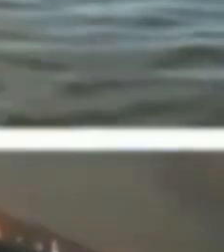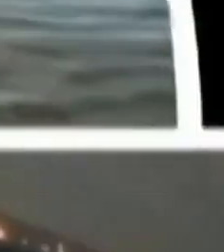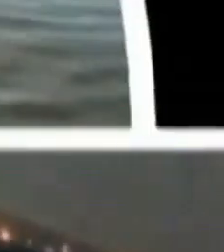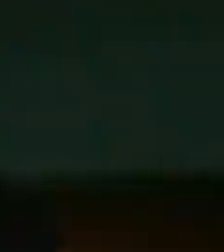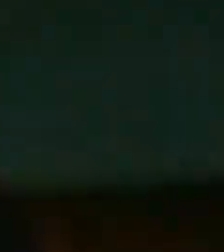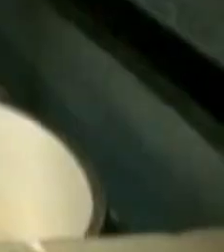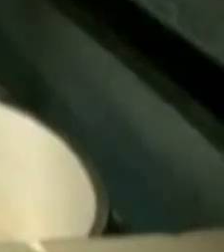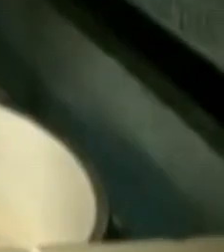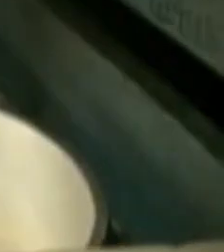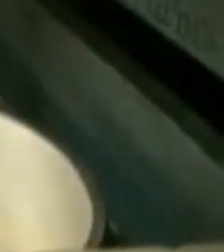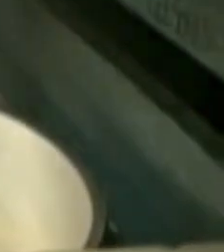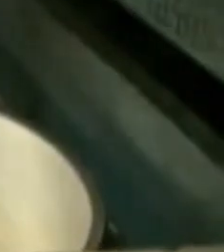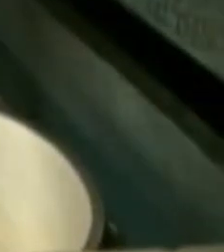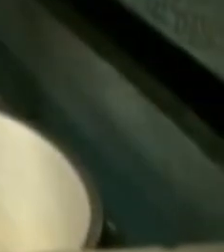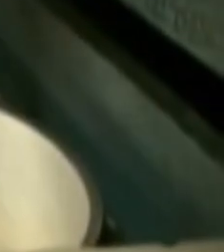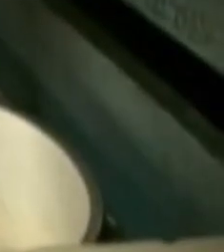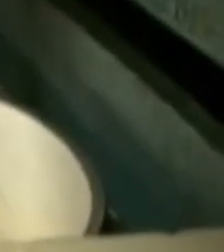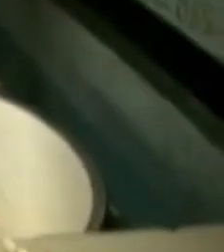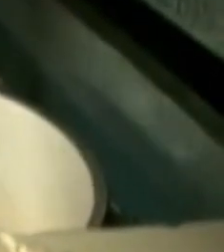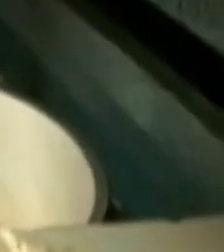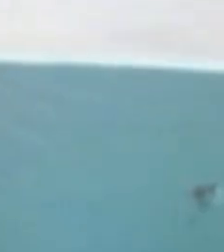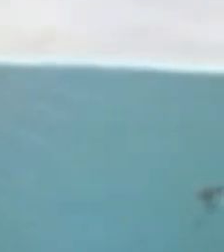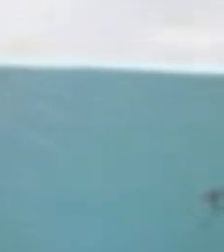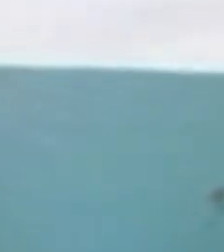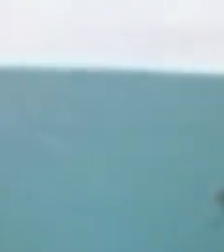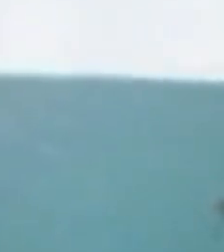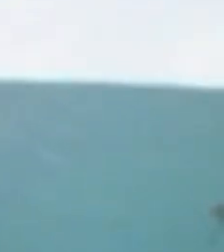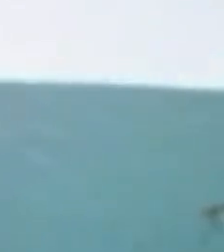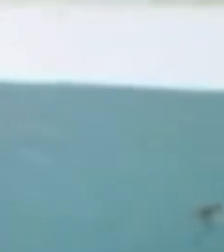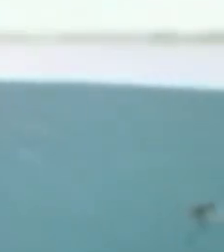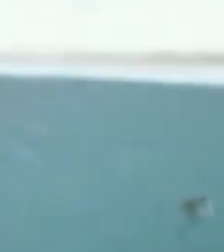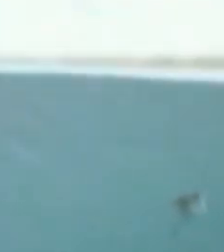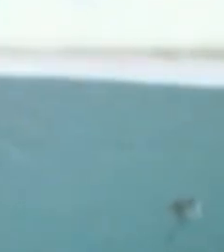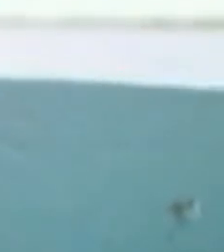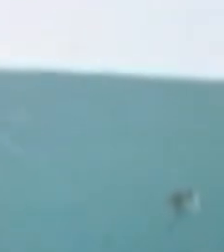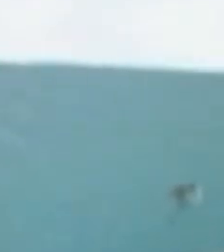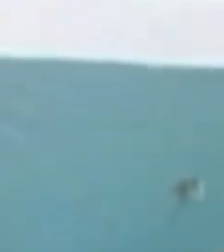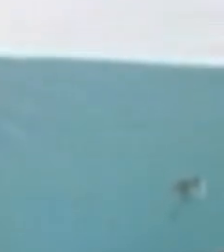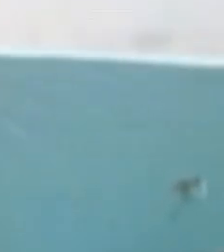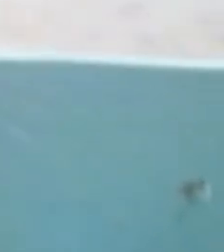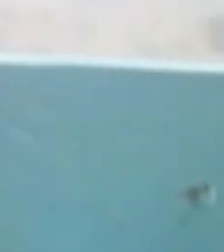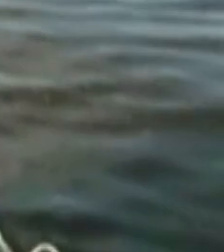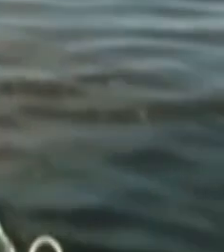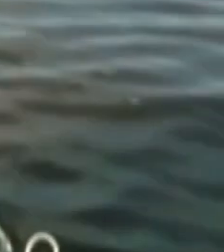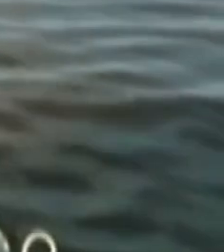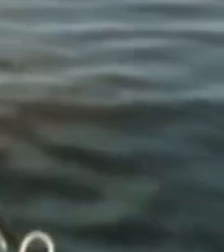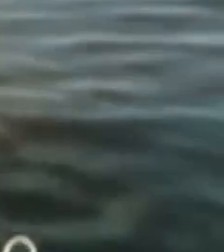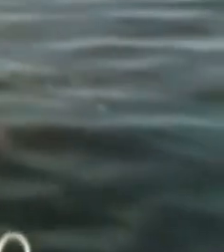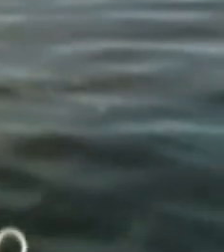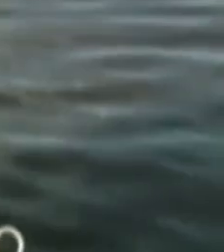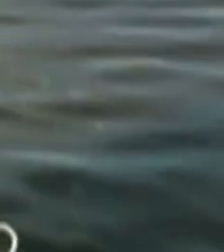algunos. No sé si sea por las perforaciones petroleras, pero cada vez se pesca menos. Global 3000,